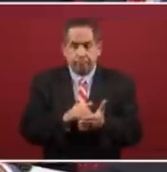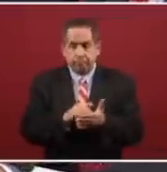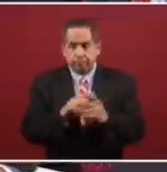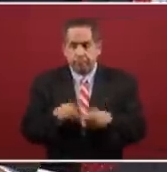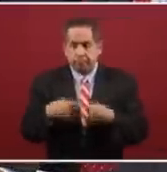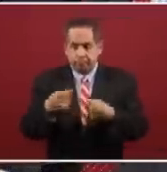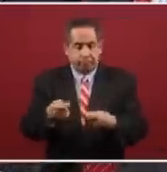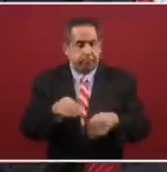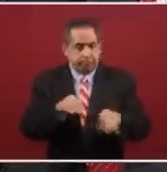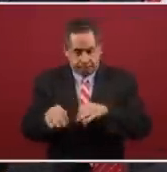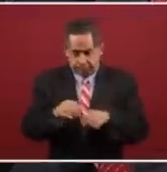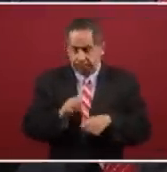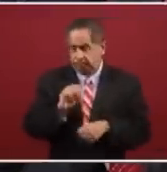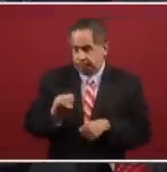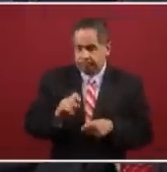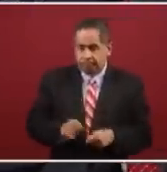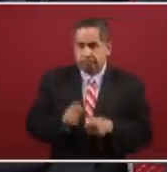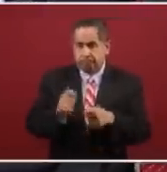empleos.